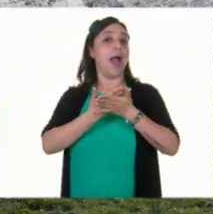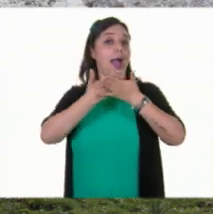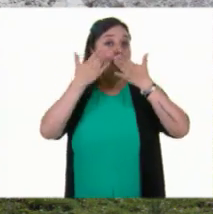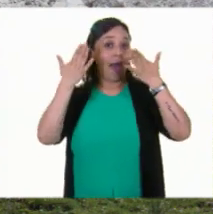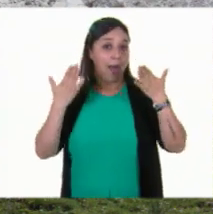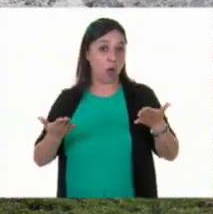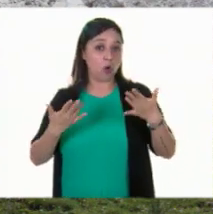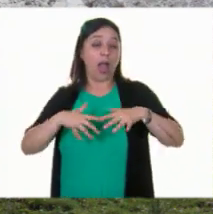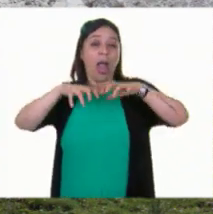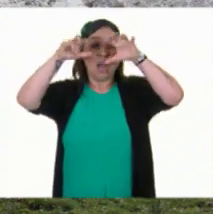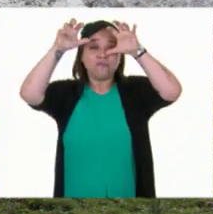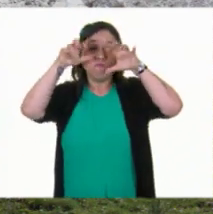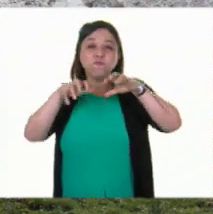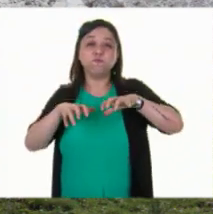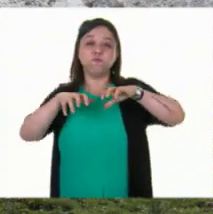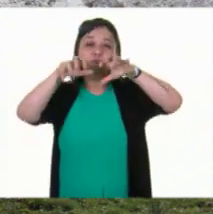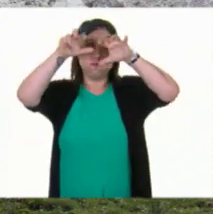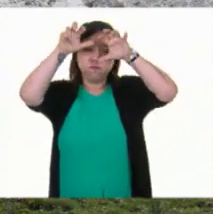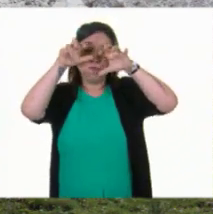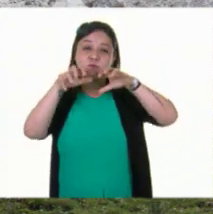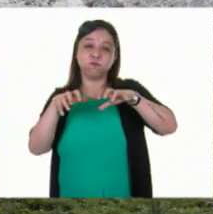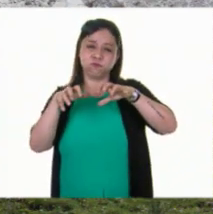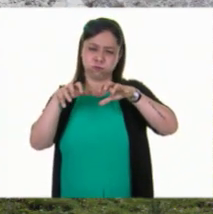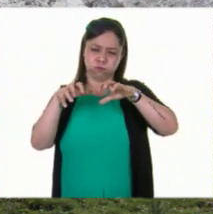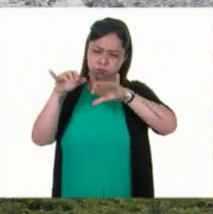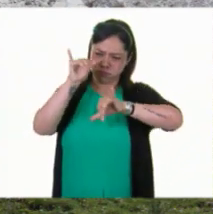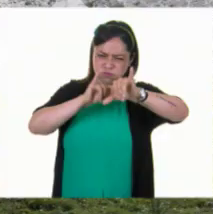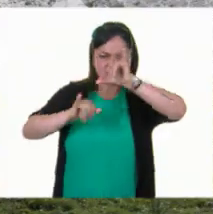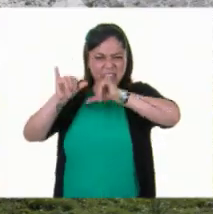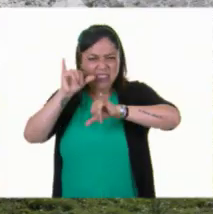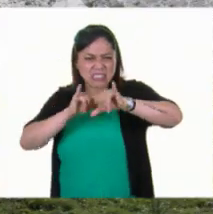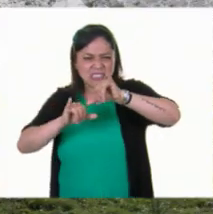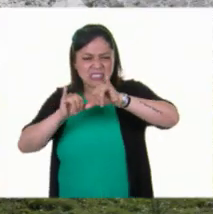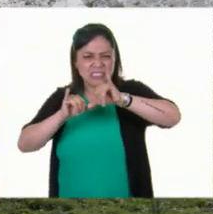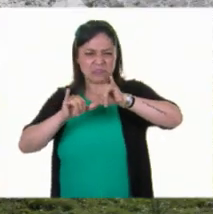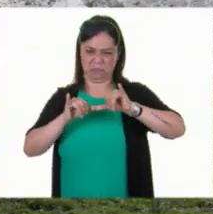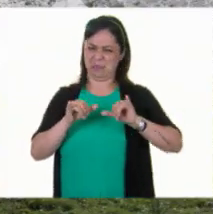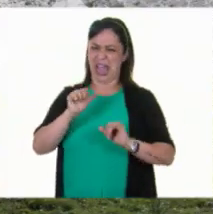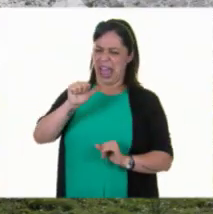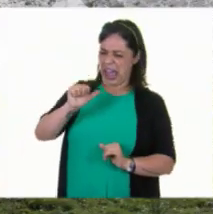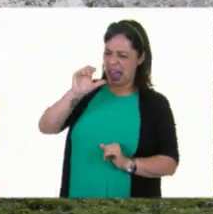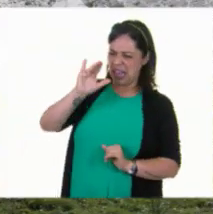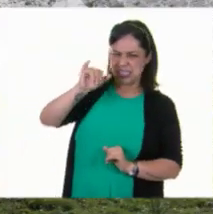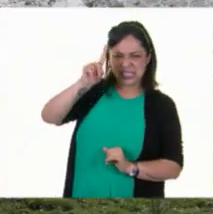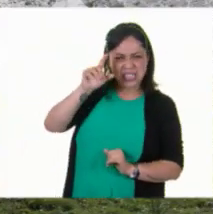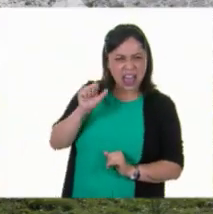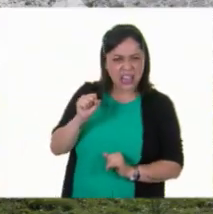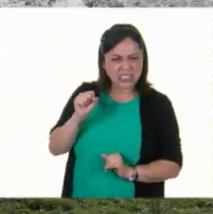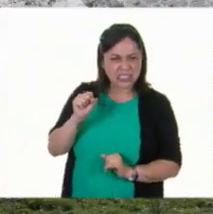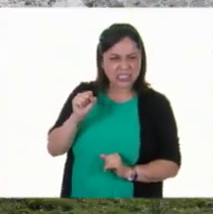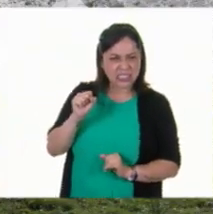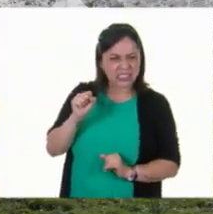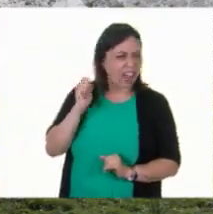lluvias ácidas. Ven, Larisa, acompáñame. ¿Lluvias ácidas? ¿Qué es eso?